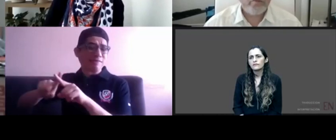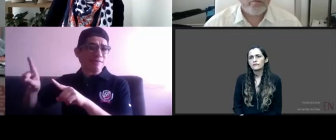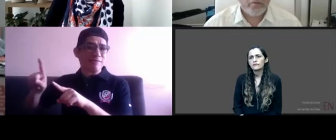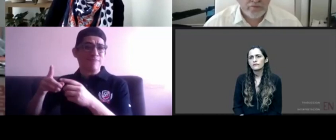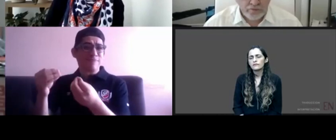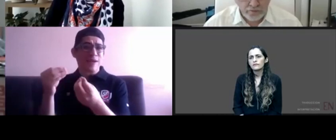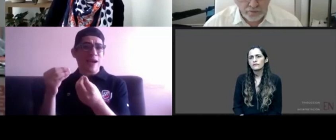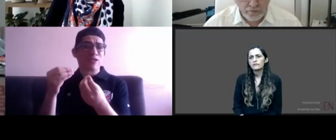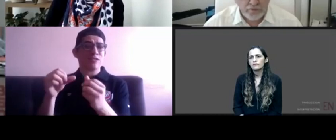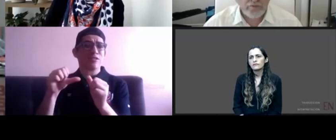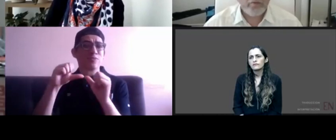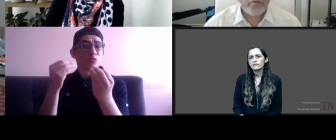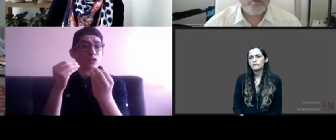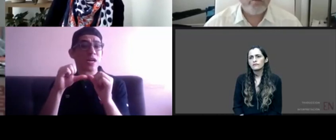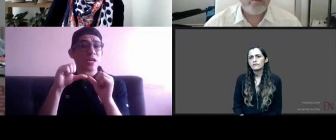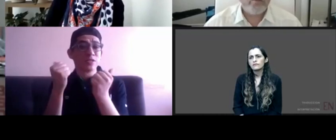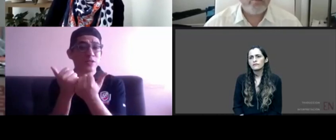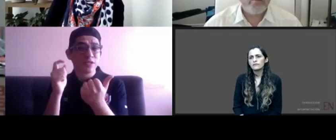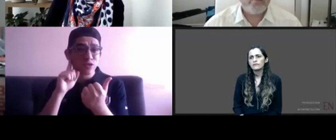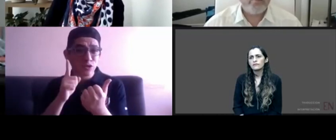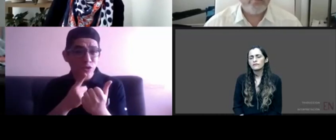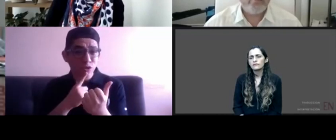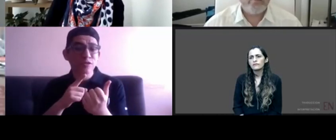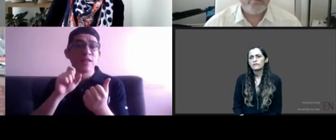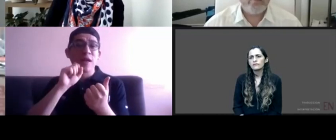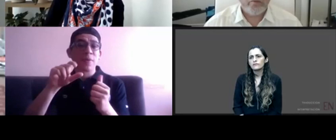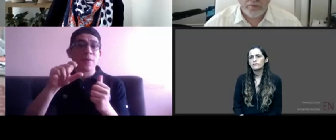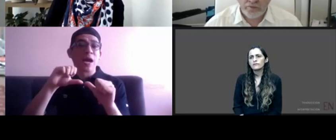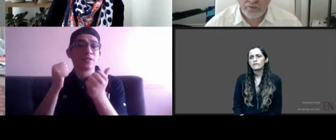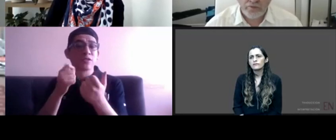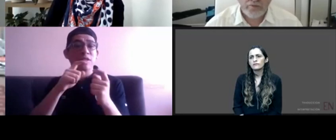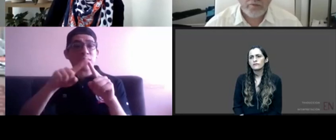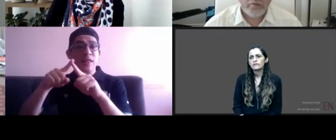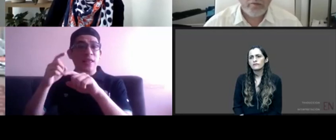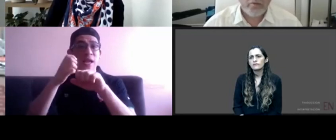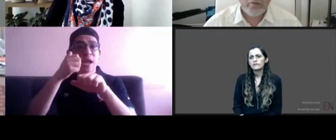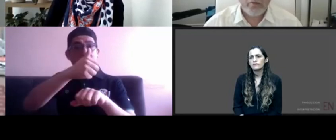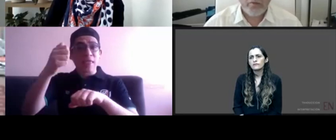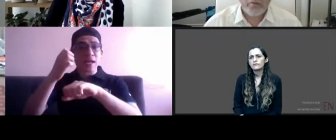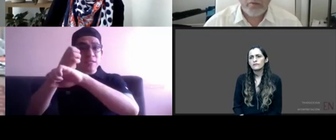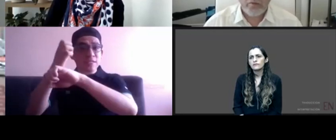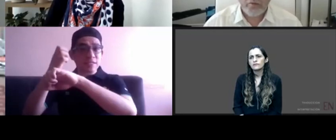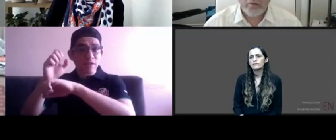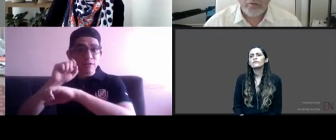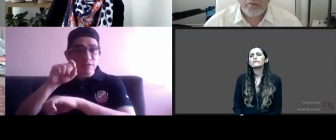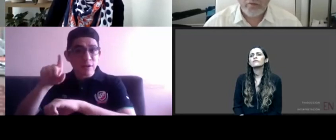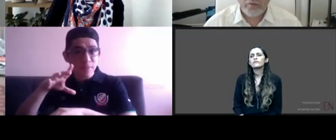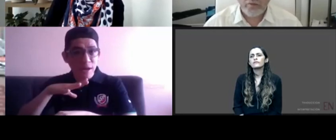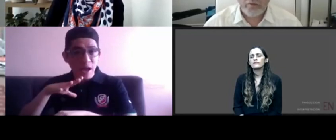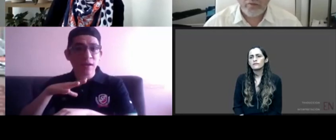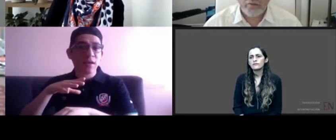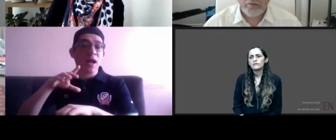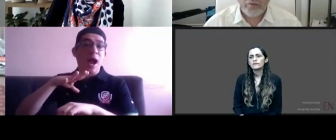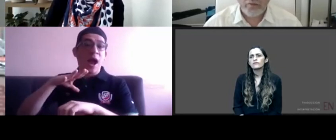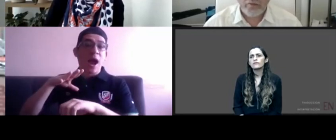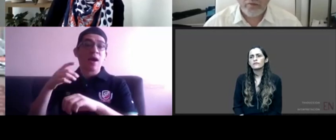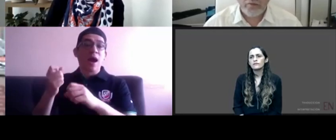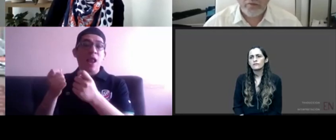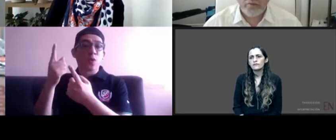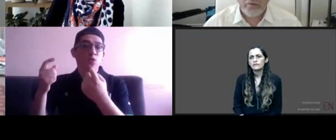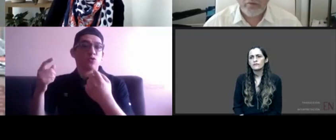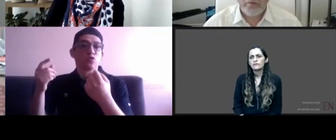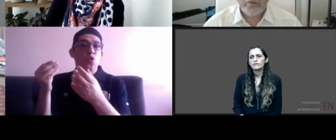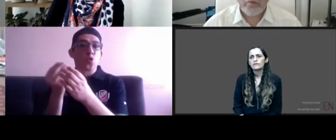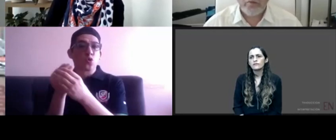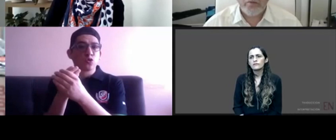y ahí tenemos los datos de muchas asociaciones de personas sordas, incluso de los